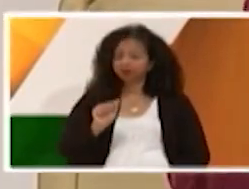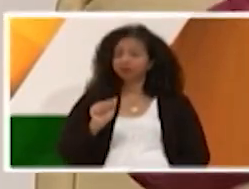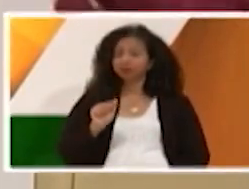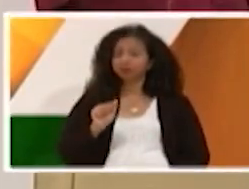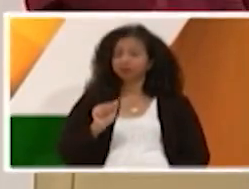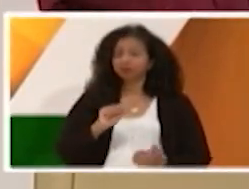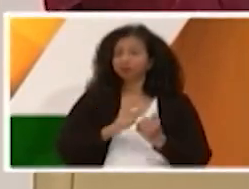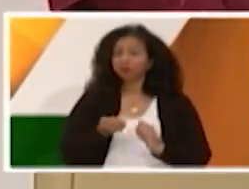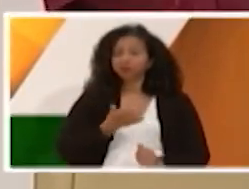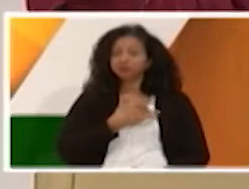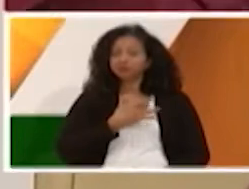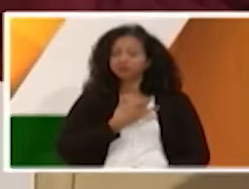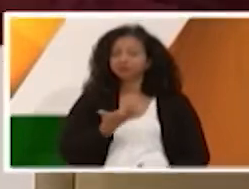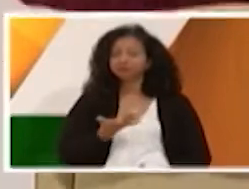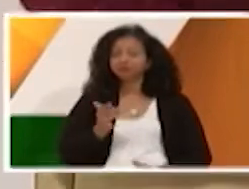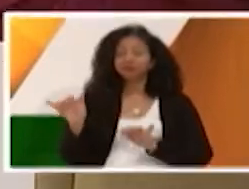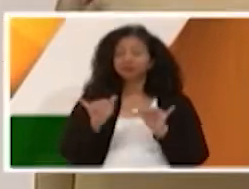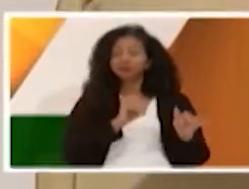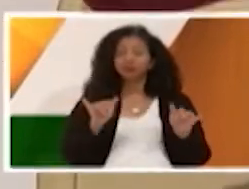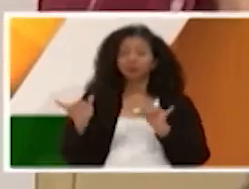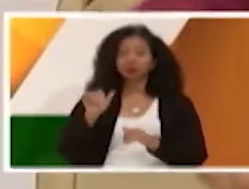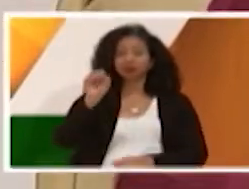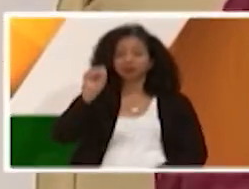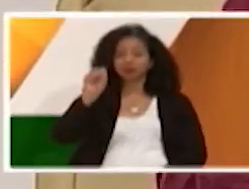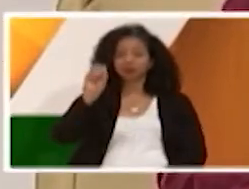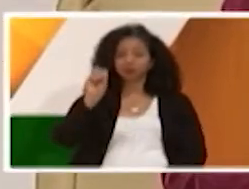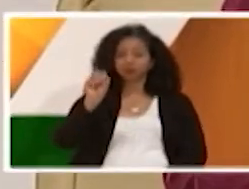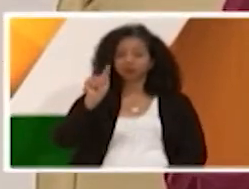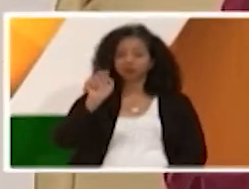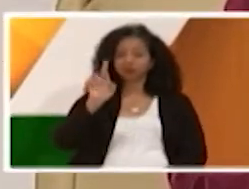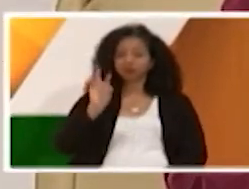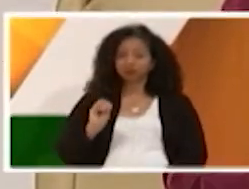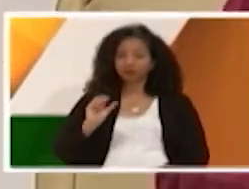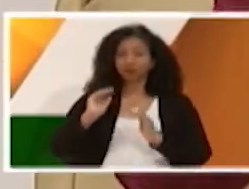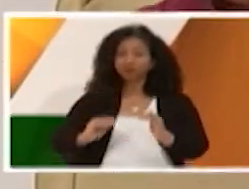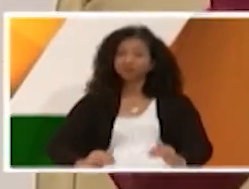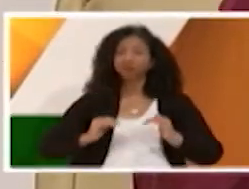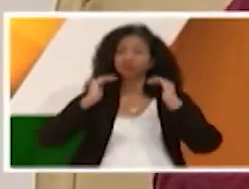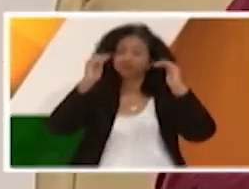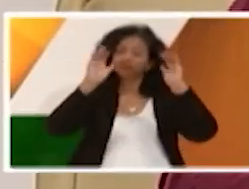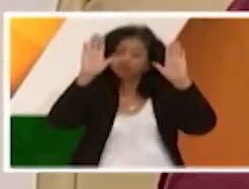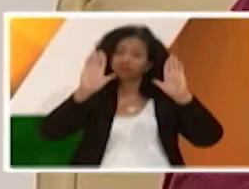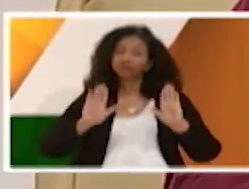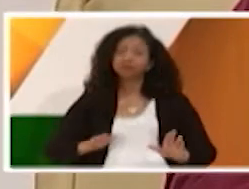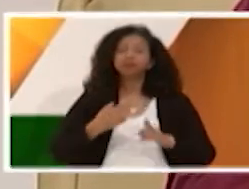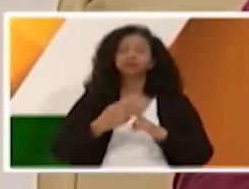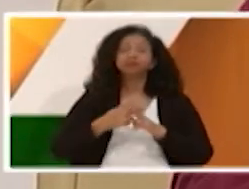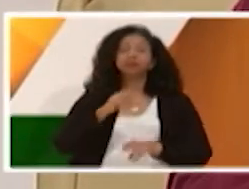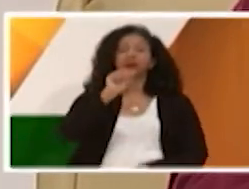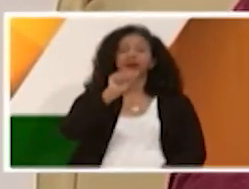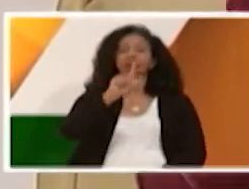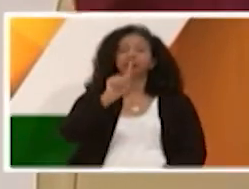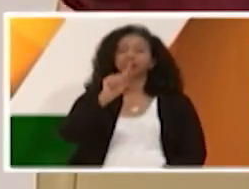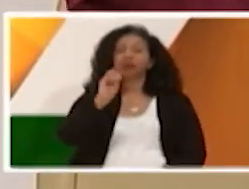Soterio, porque ustedes son los que están participando en todas las competencias. O sea, así, por más que se quiera, ustedes también son de alto rendimiento,